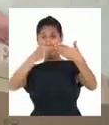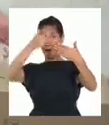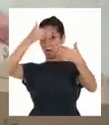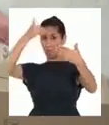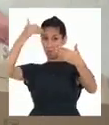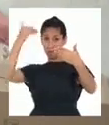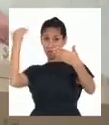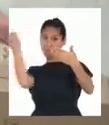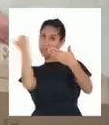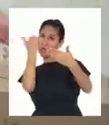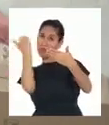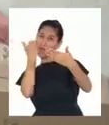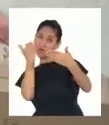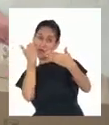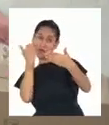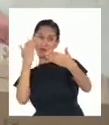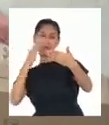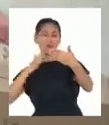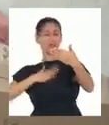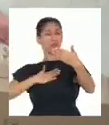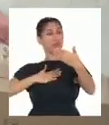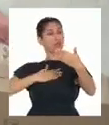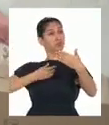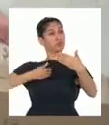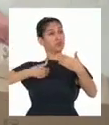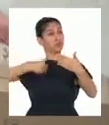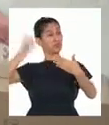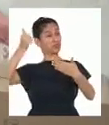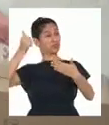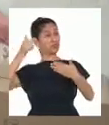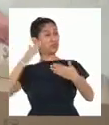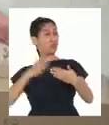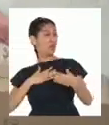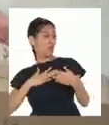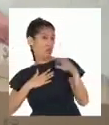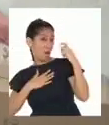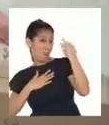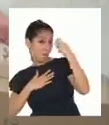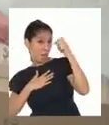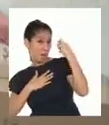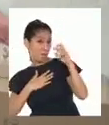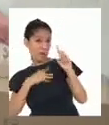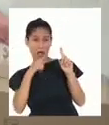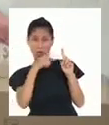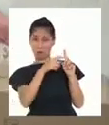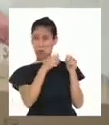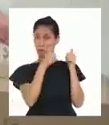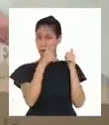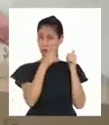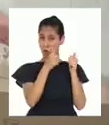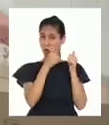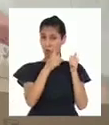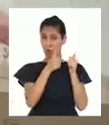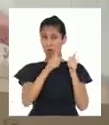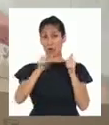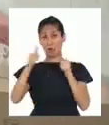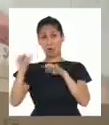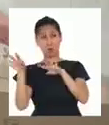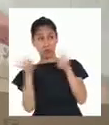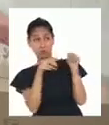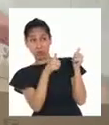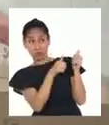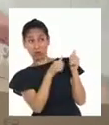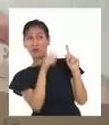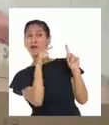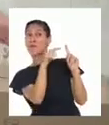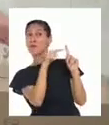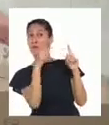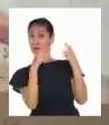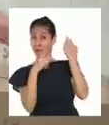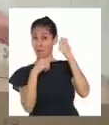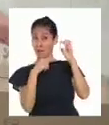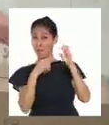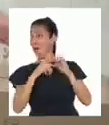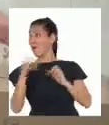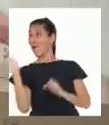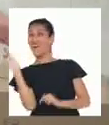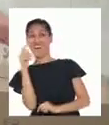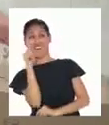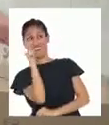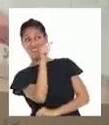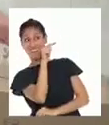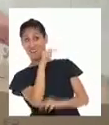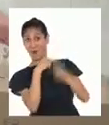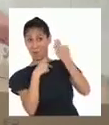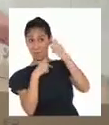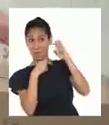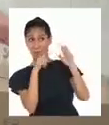mi papá, como es bueno en las juntas vecinales, lo nombraría ministro de Relaciones Exteriores. Claro, mi mamá, que es una